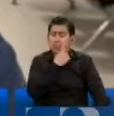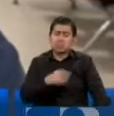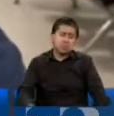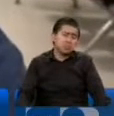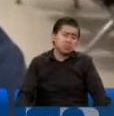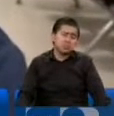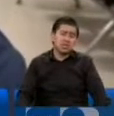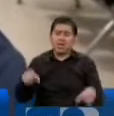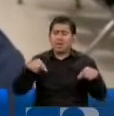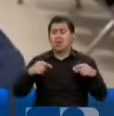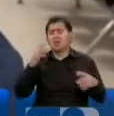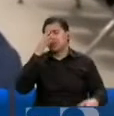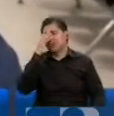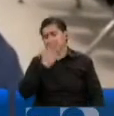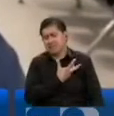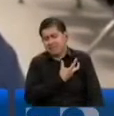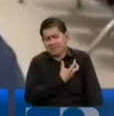todo lo que he vivido